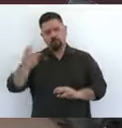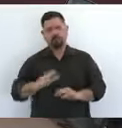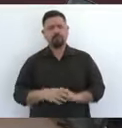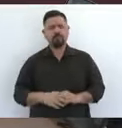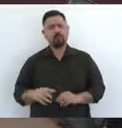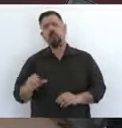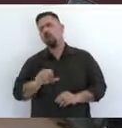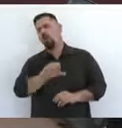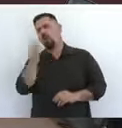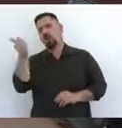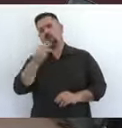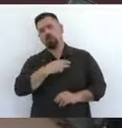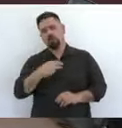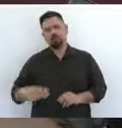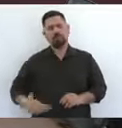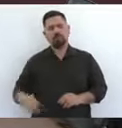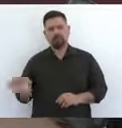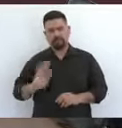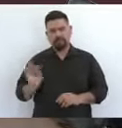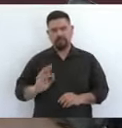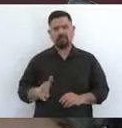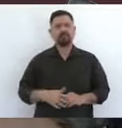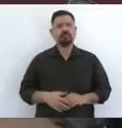en otro municipio.